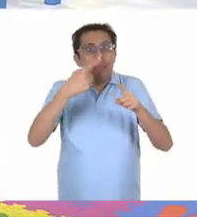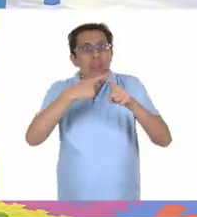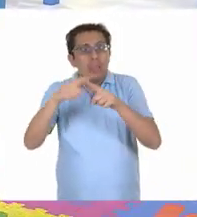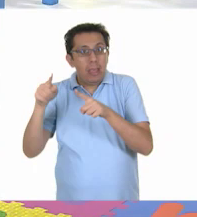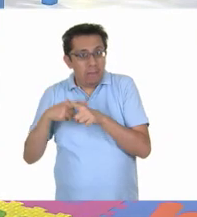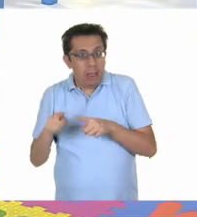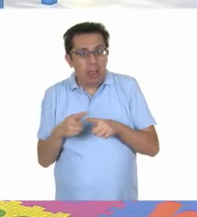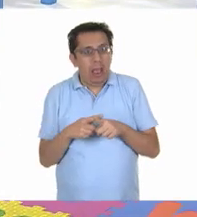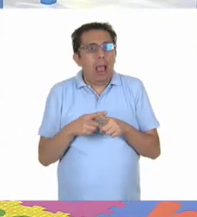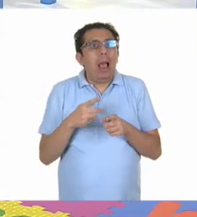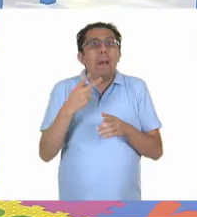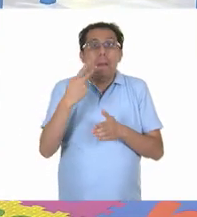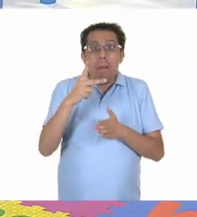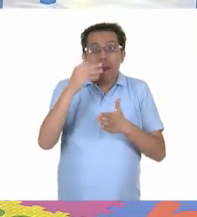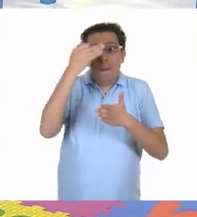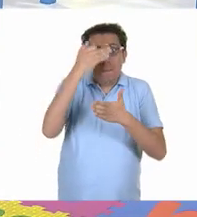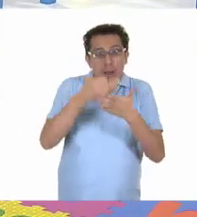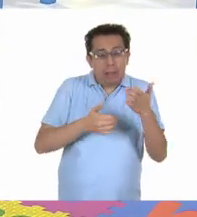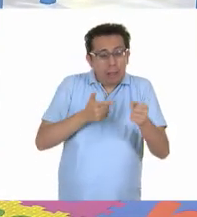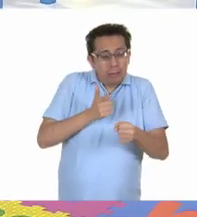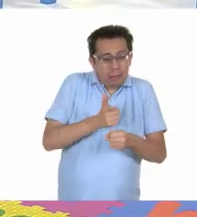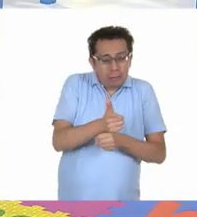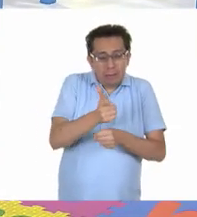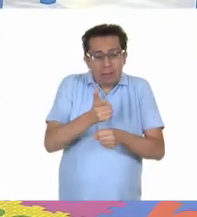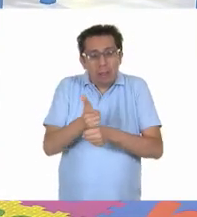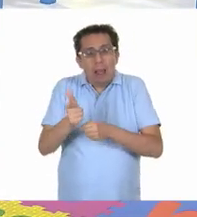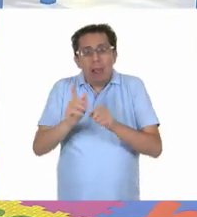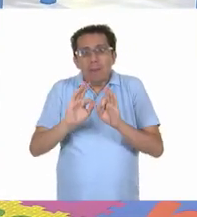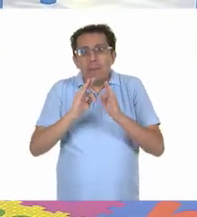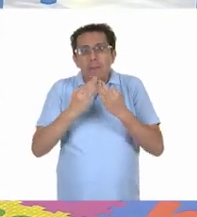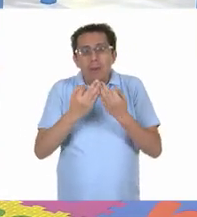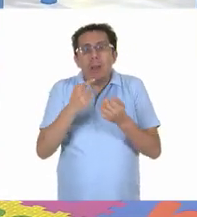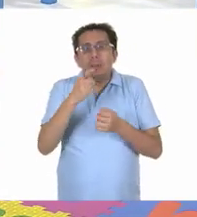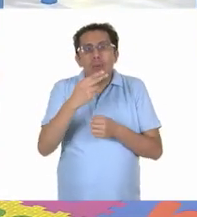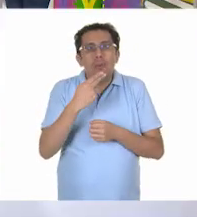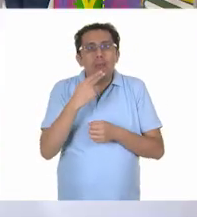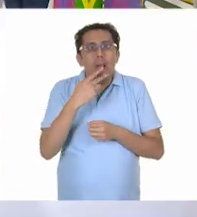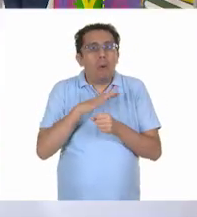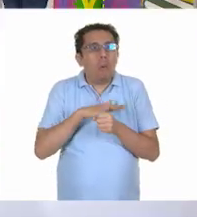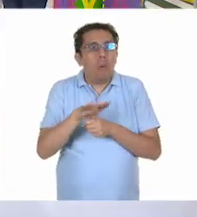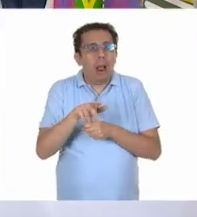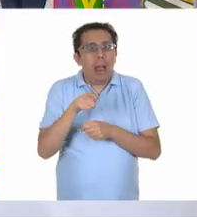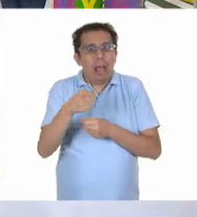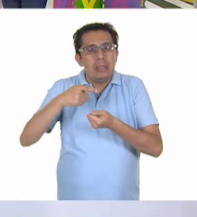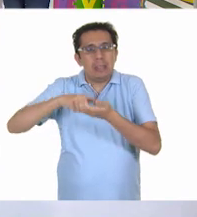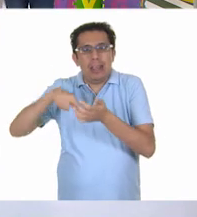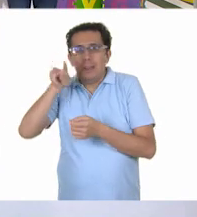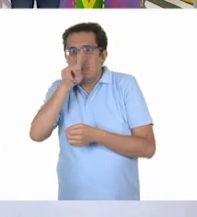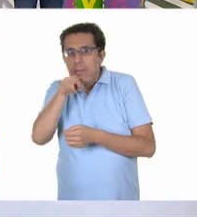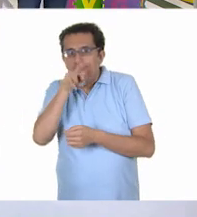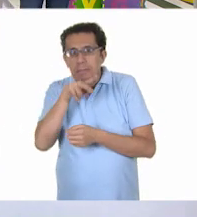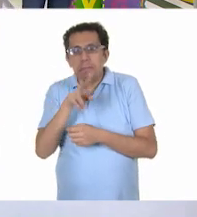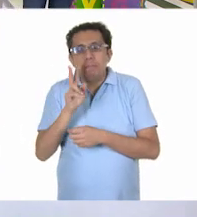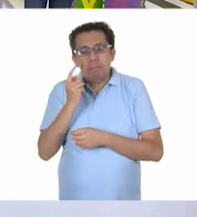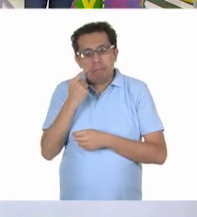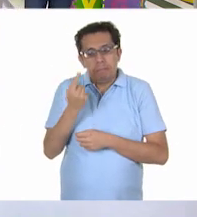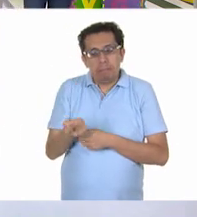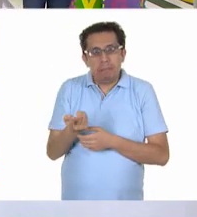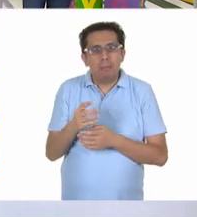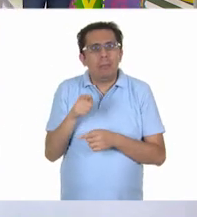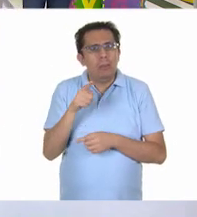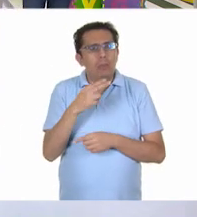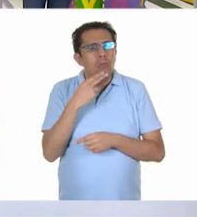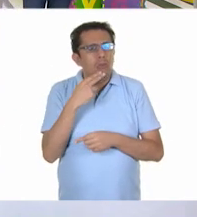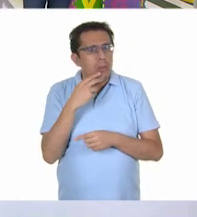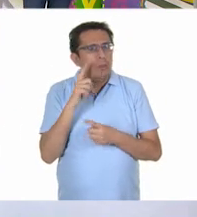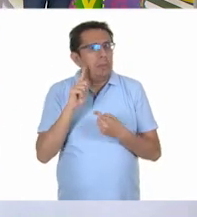figuras geométricas. Bueno, pero nos falta identificar las figuras geométricas que utilizaste en la serpiente. A